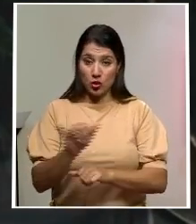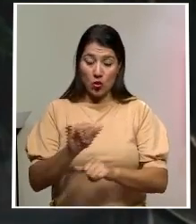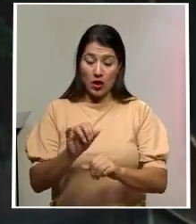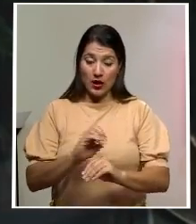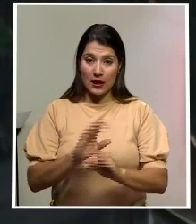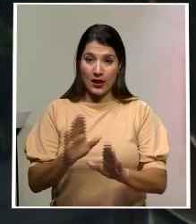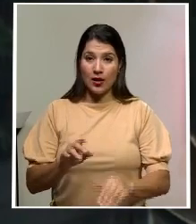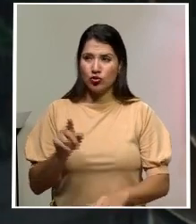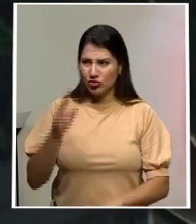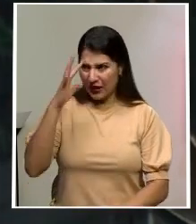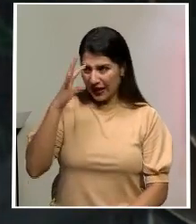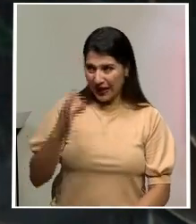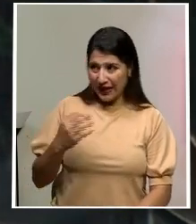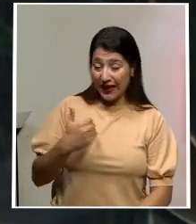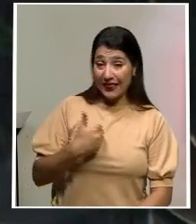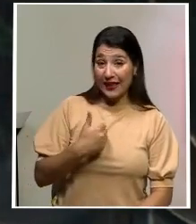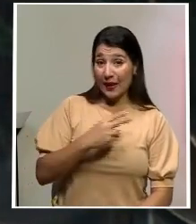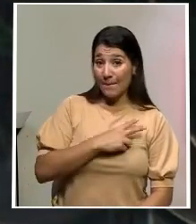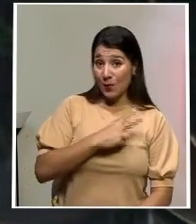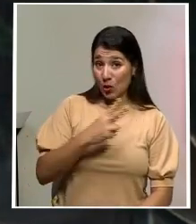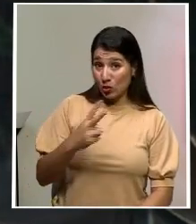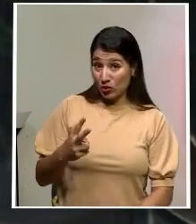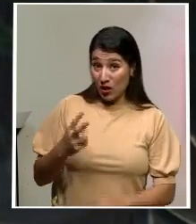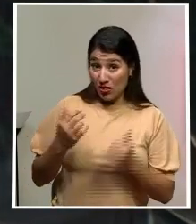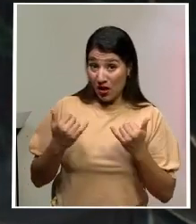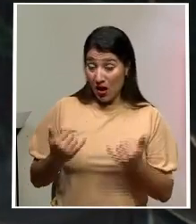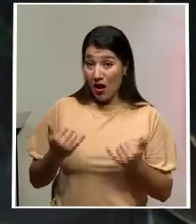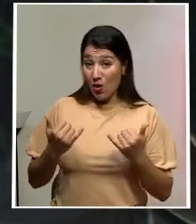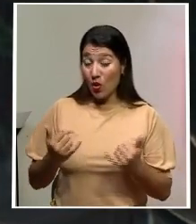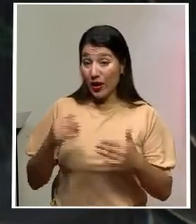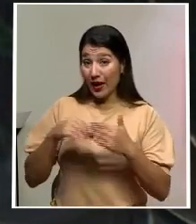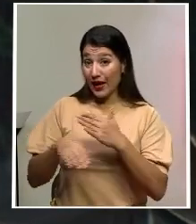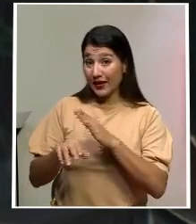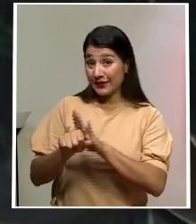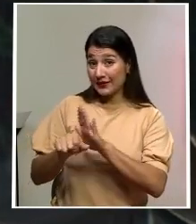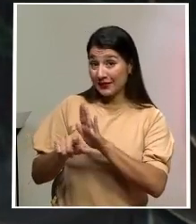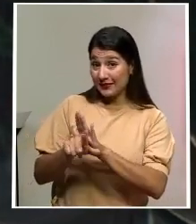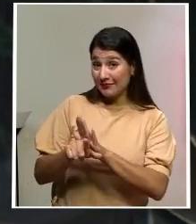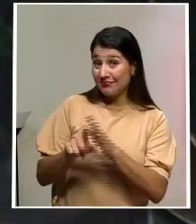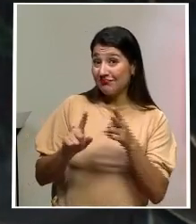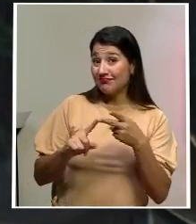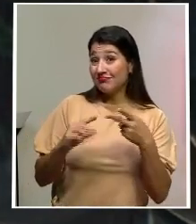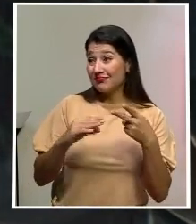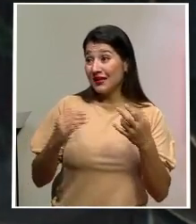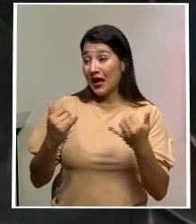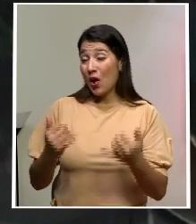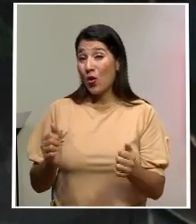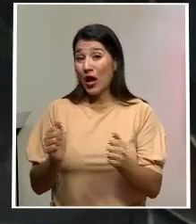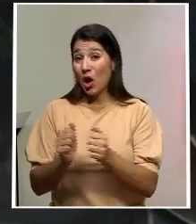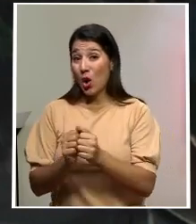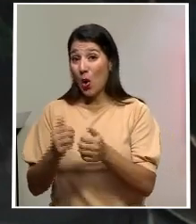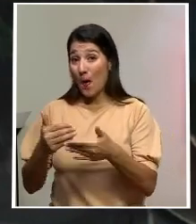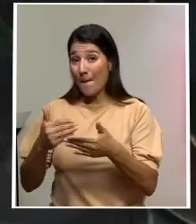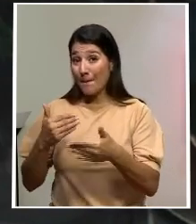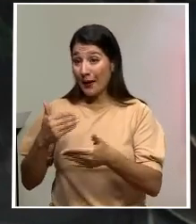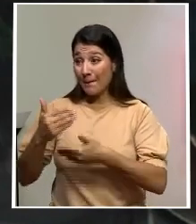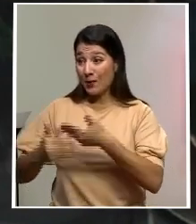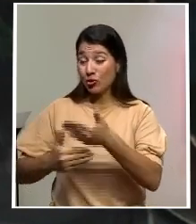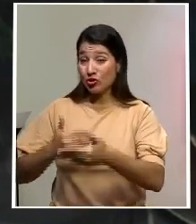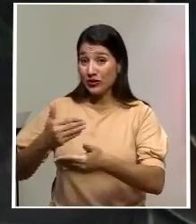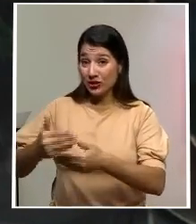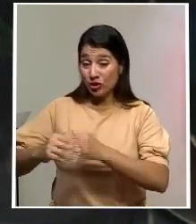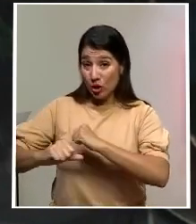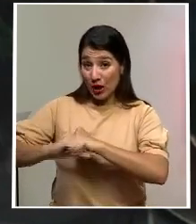que hay voluntad a este momento y con la pre-campaña electoral encima? Me parece que si alguien